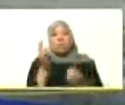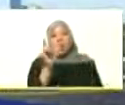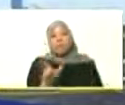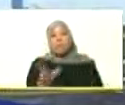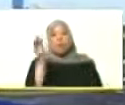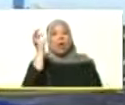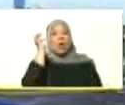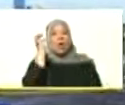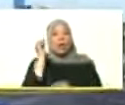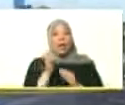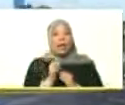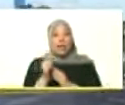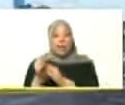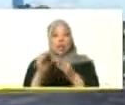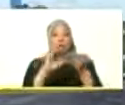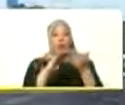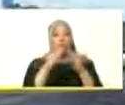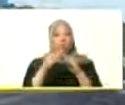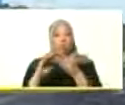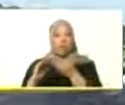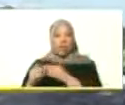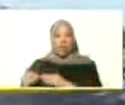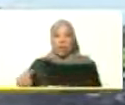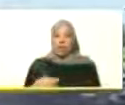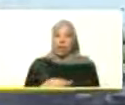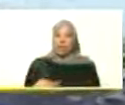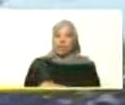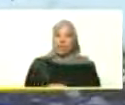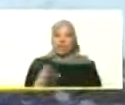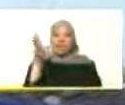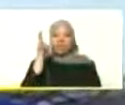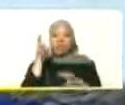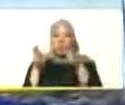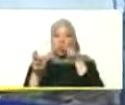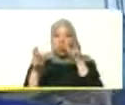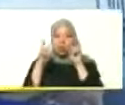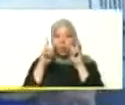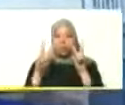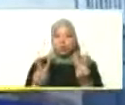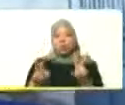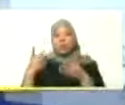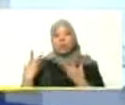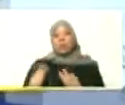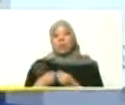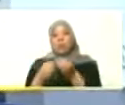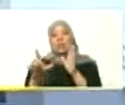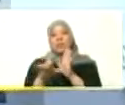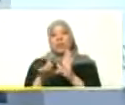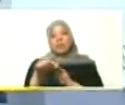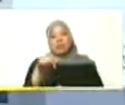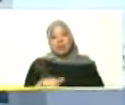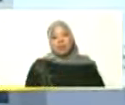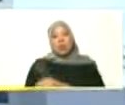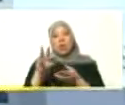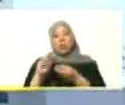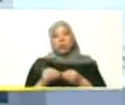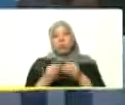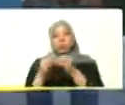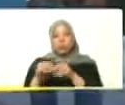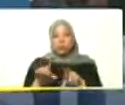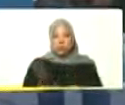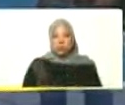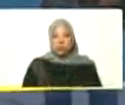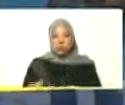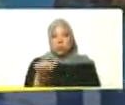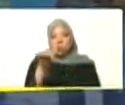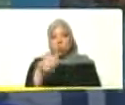tenemos en todas las comunidades y calles. Cada vez que yo vengo a Las Clavellinas, Carmen me trae al liceo a decirme, Héctor, hay que recuperar el liceo, y